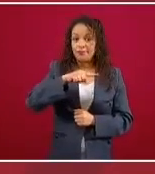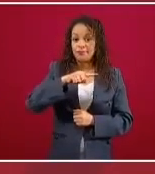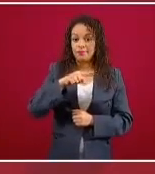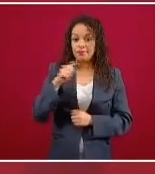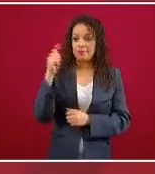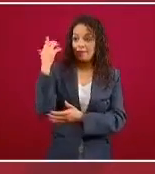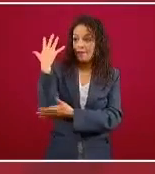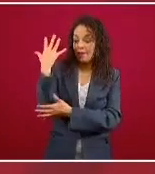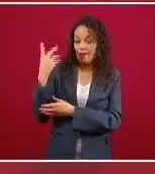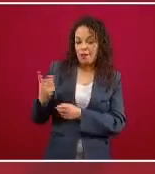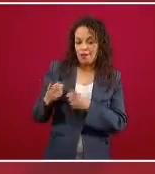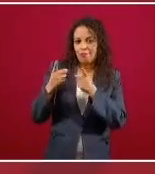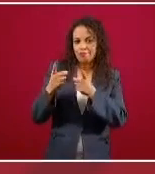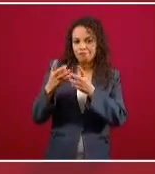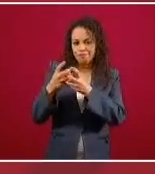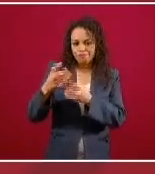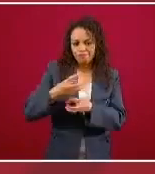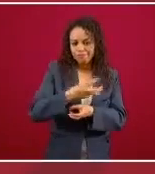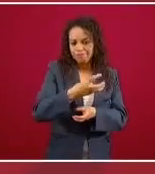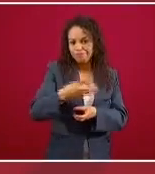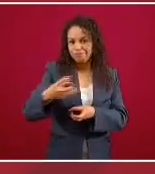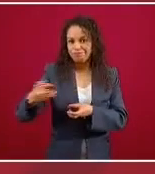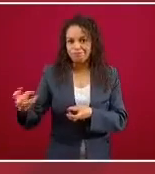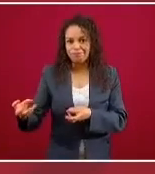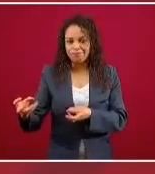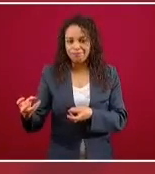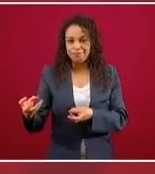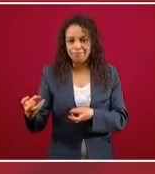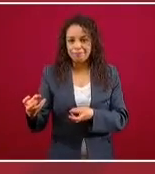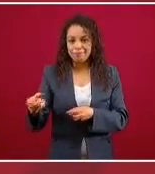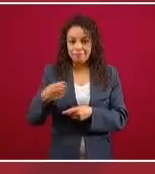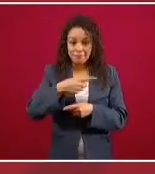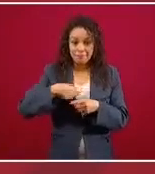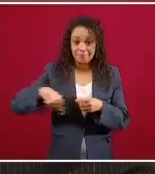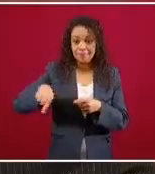aun cuando estuvieron dale y dale